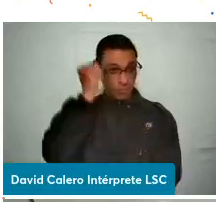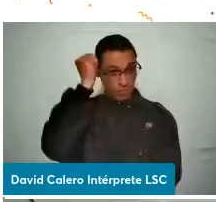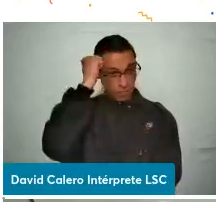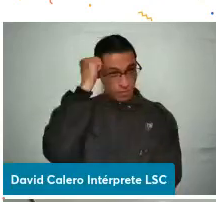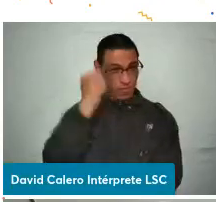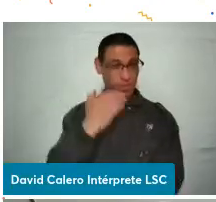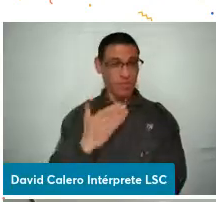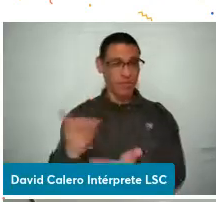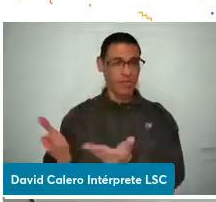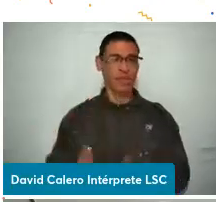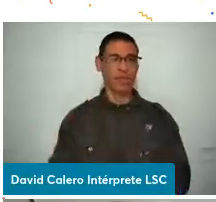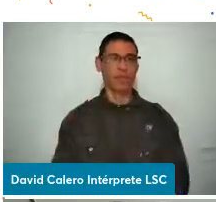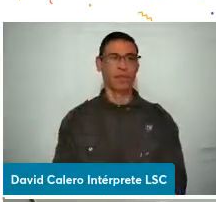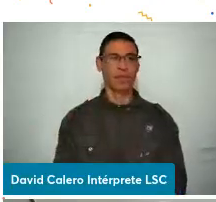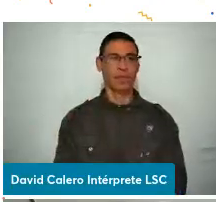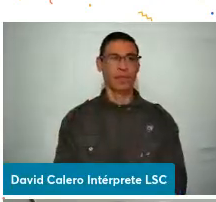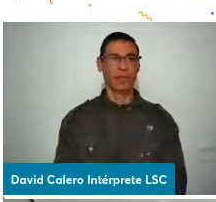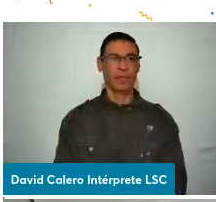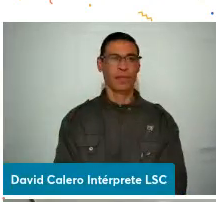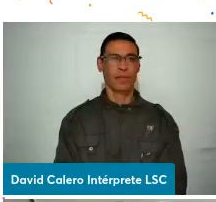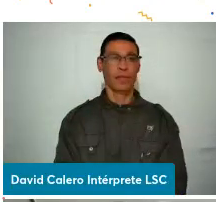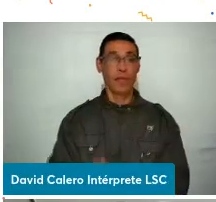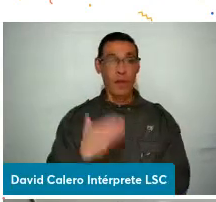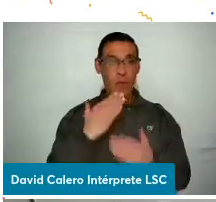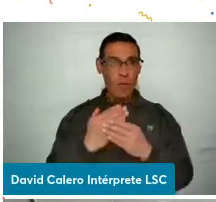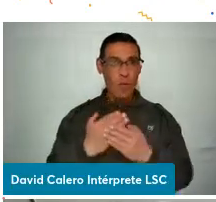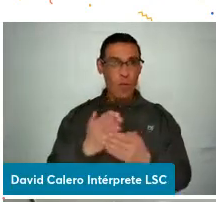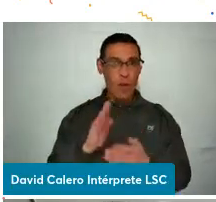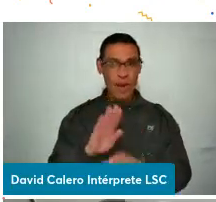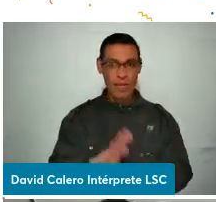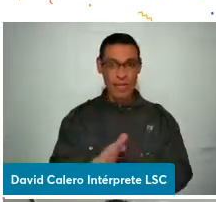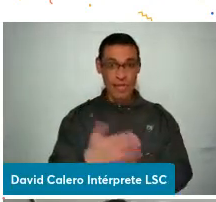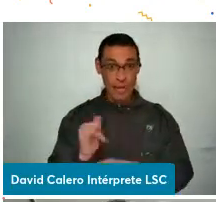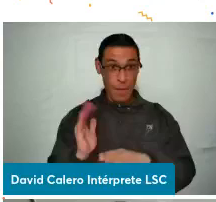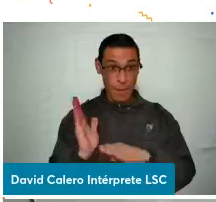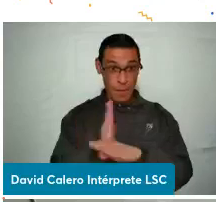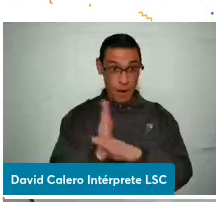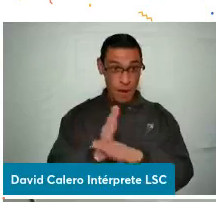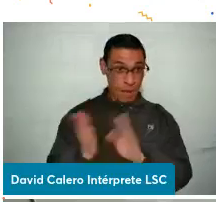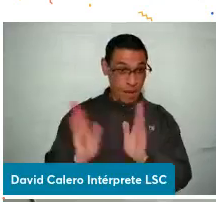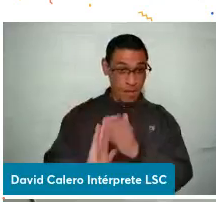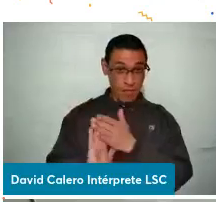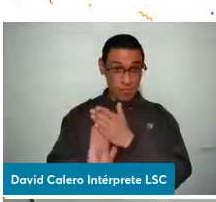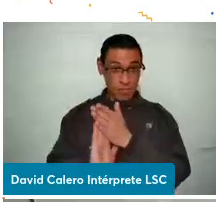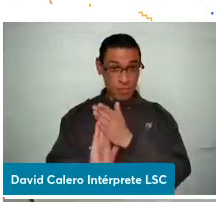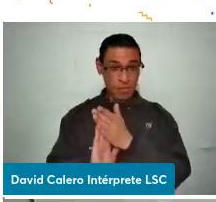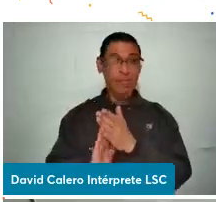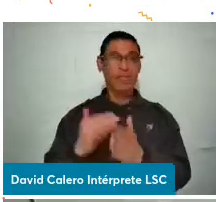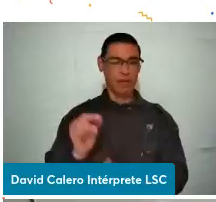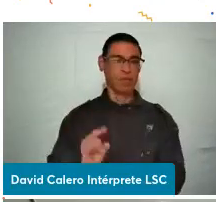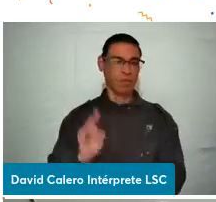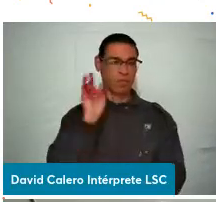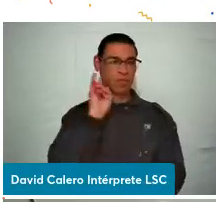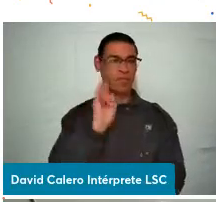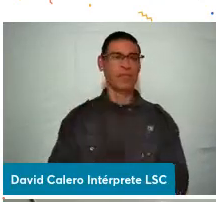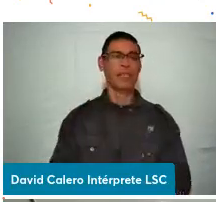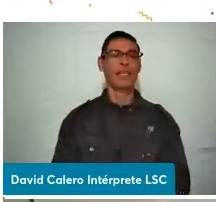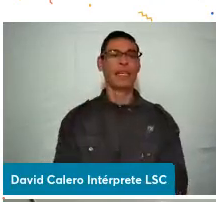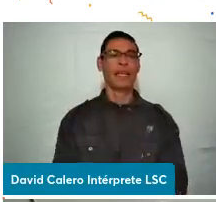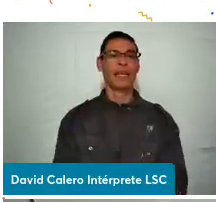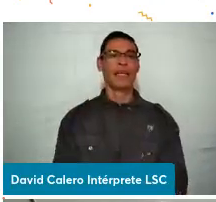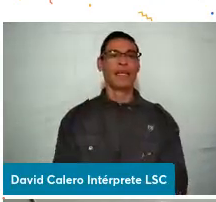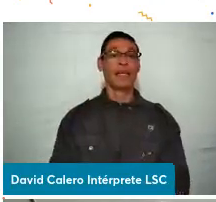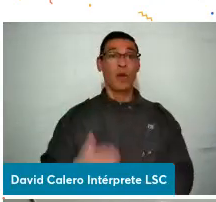tardes. ¿Solucionamos problemas ya? Ya te escuchamos. Bueno, muchas gracias. Bueno, buenas tardes para todos